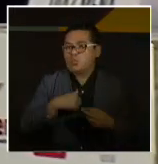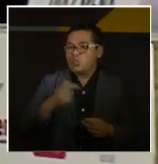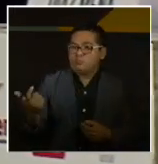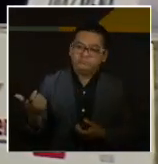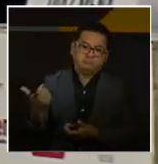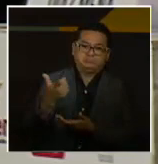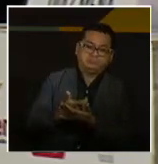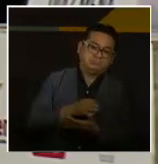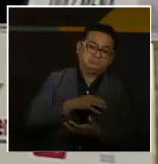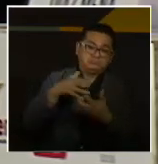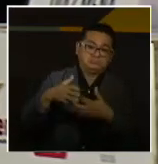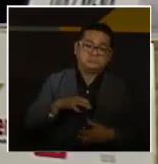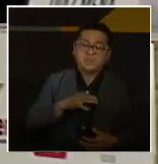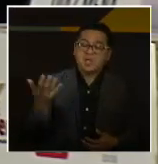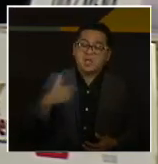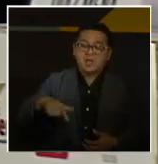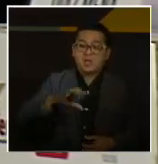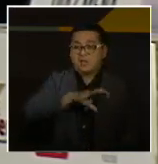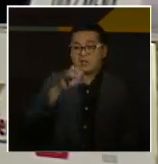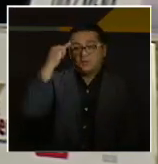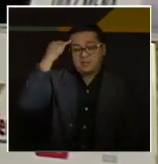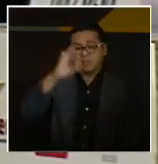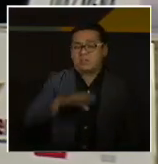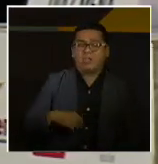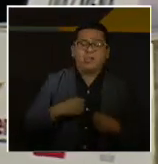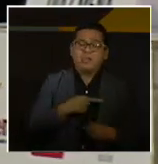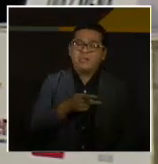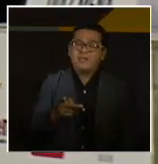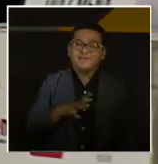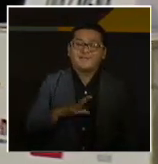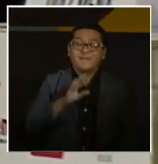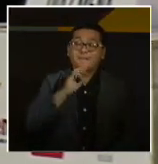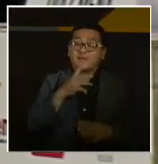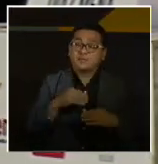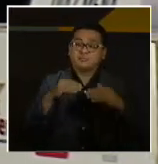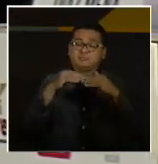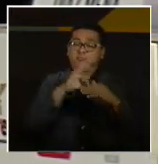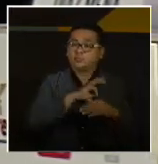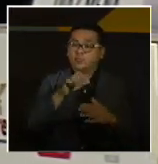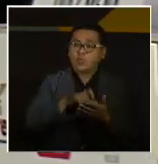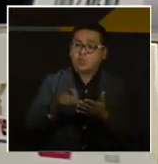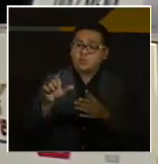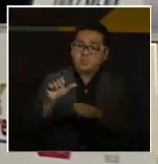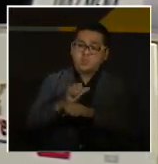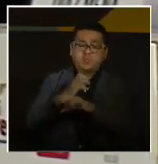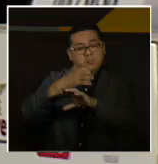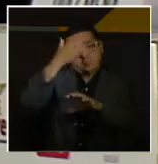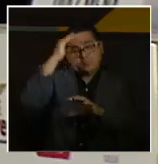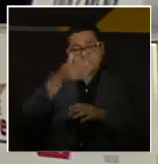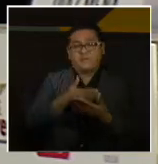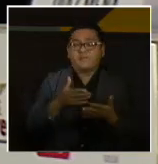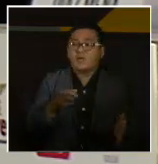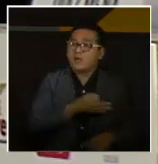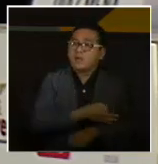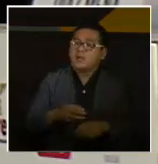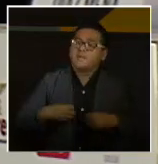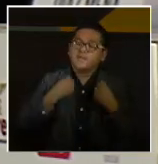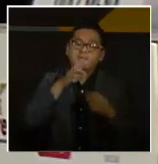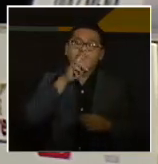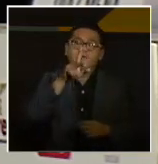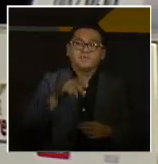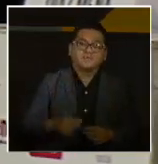un inversionista, haga que el campesino ya no viva en la pobreza, sino aspire a comprar una camioneta que su familia pueda vivir